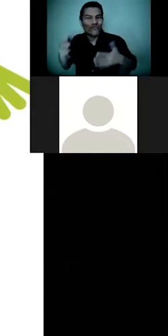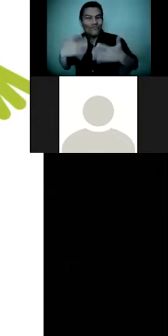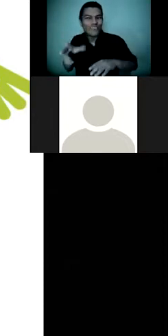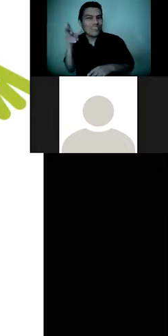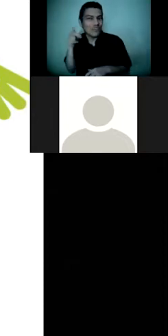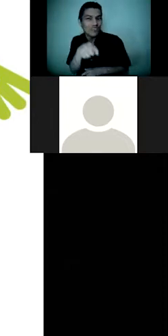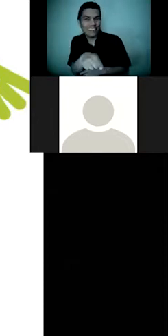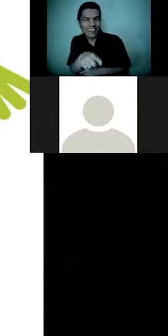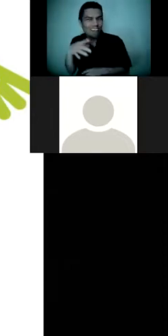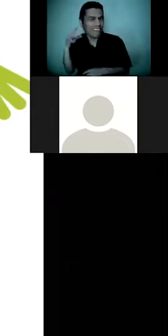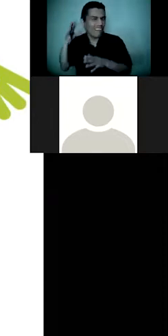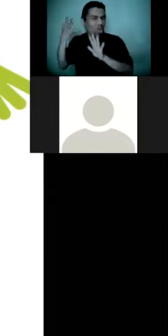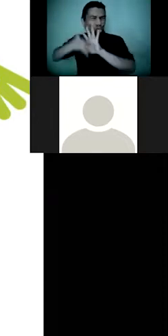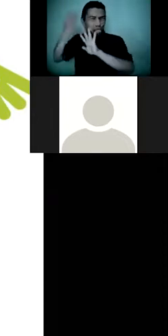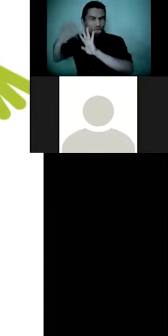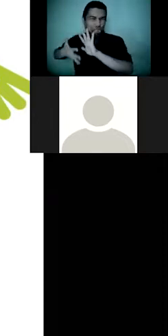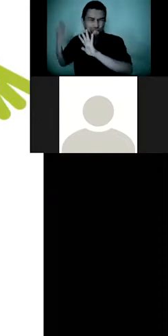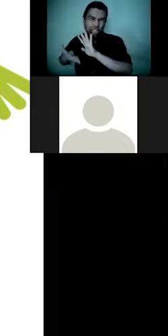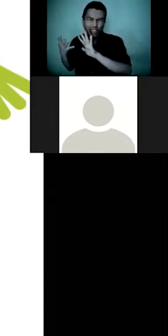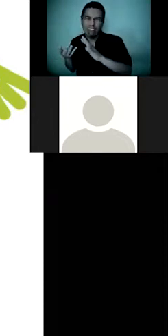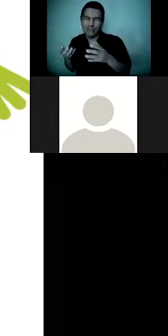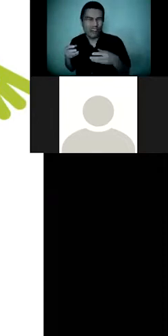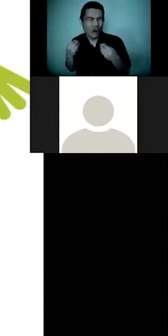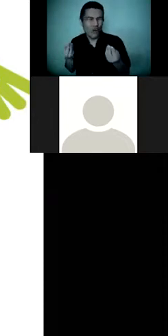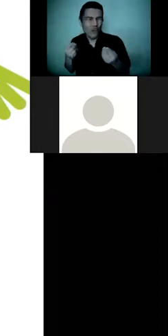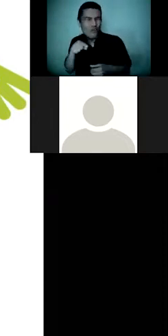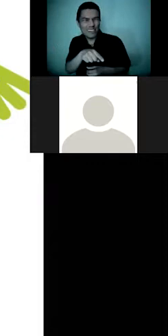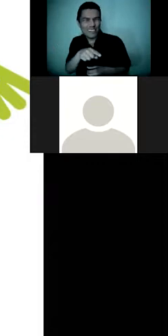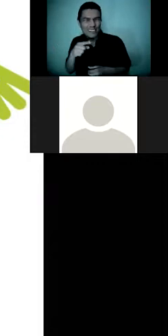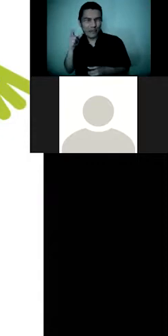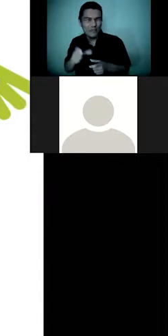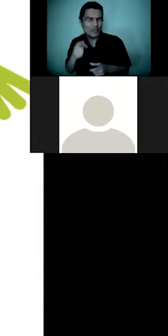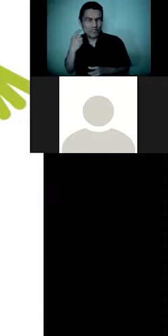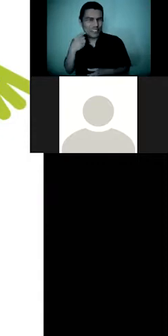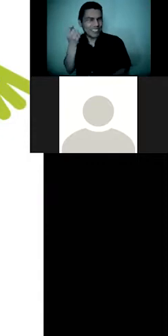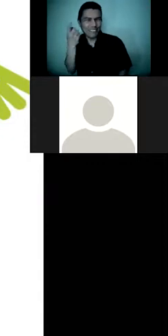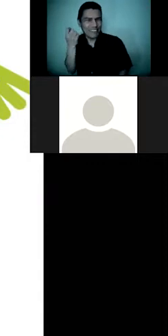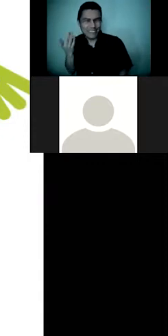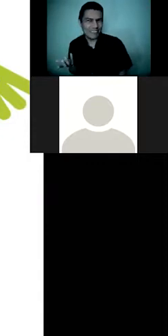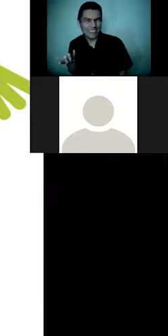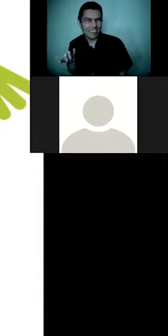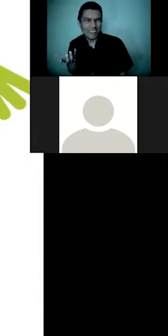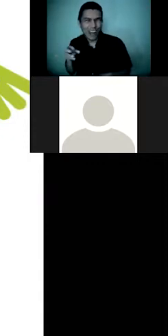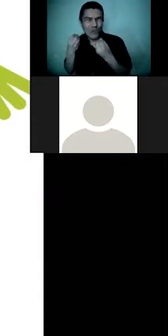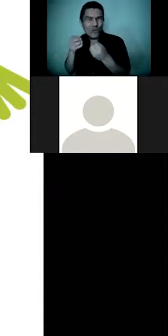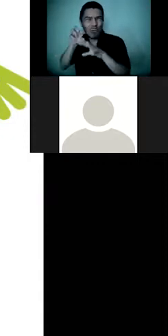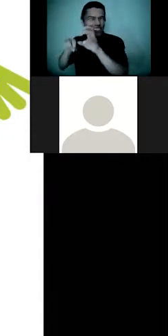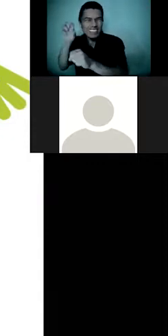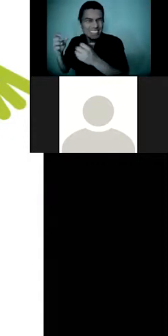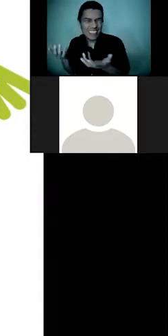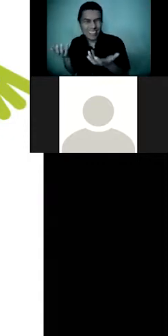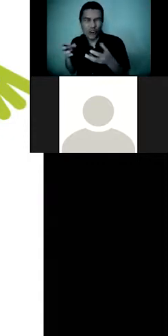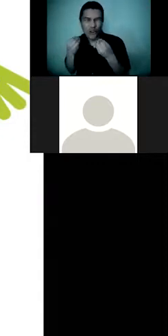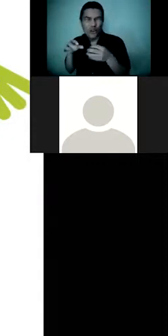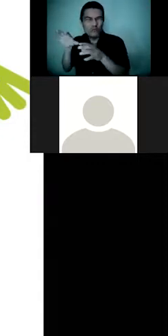y sí puede ayudar, pero necesita mucha práctica, porque ustedes han escuchado, ¿no? Qué raro se escucha. Imagínense para poder llegar a escuchar bien y